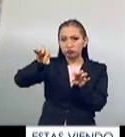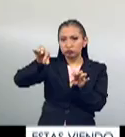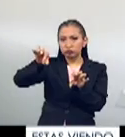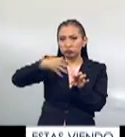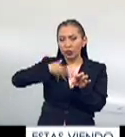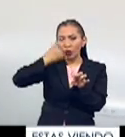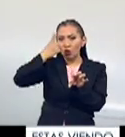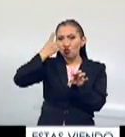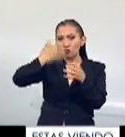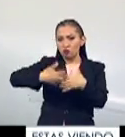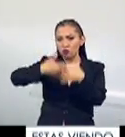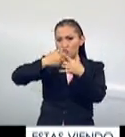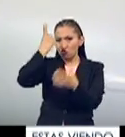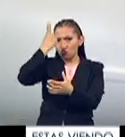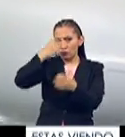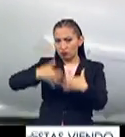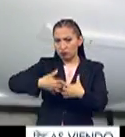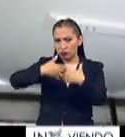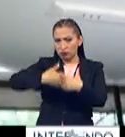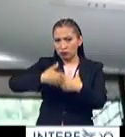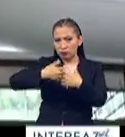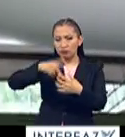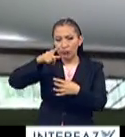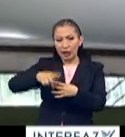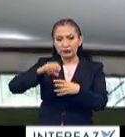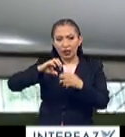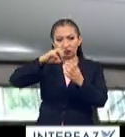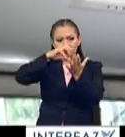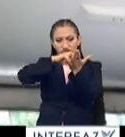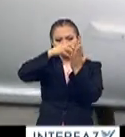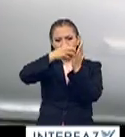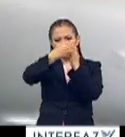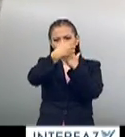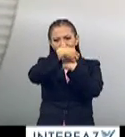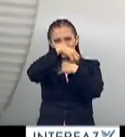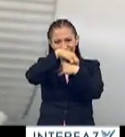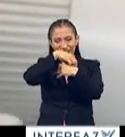Llevaba un solo motor. Esas esferas son tanques